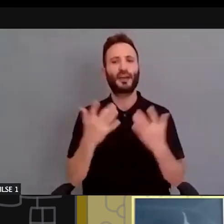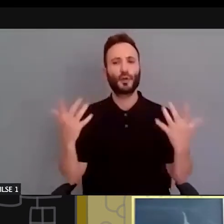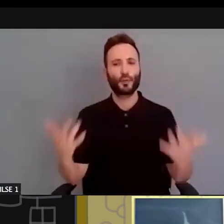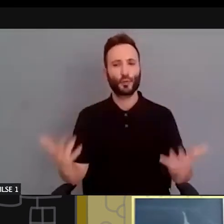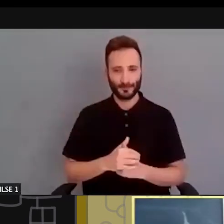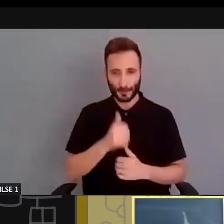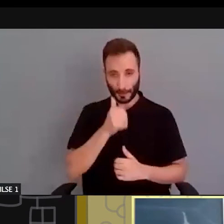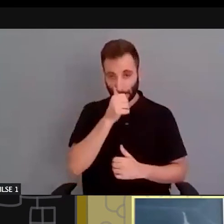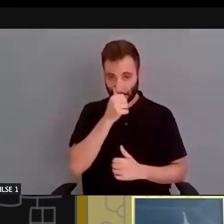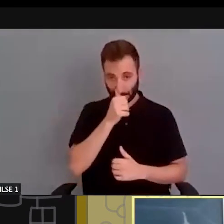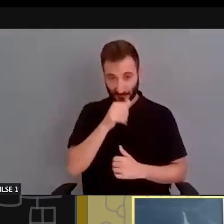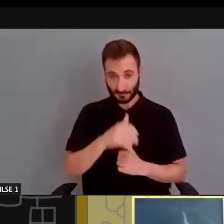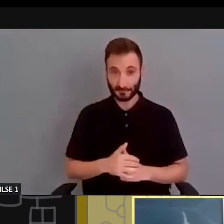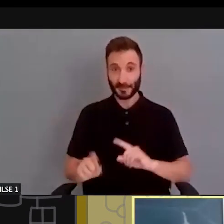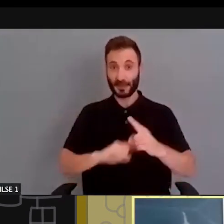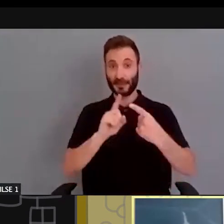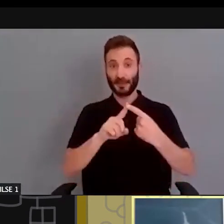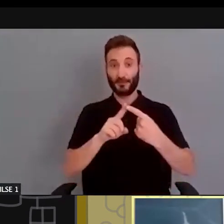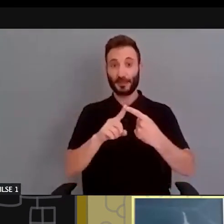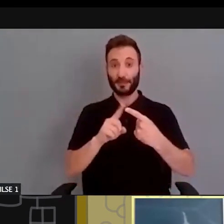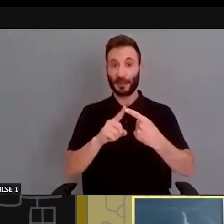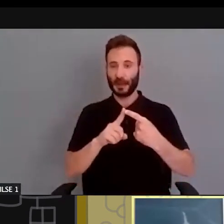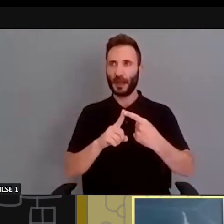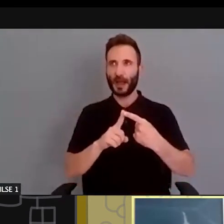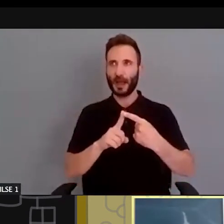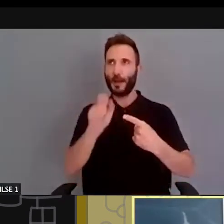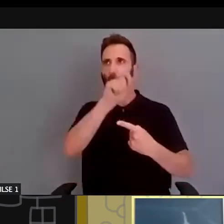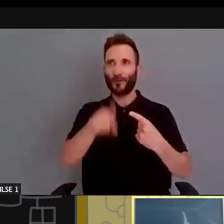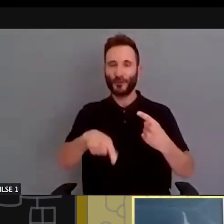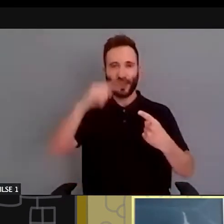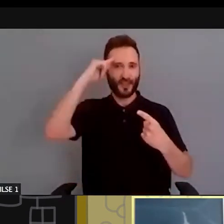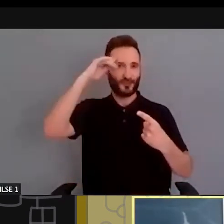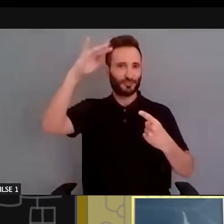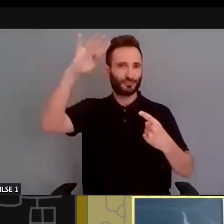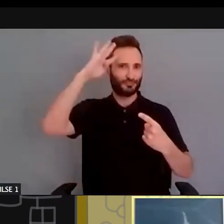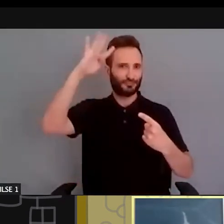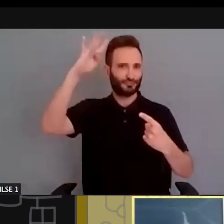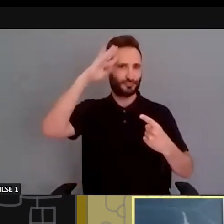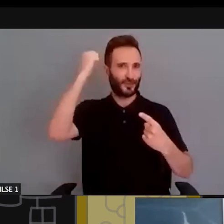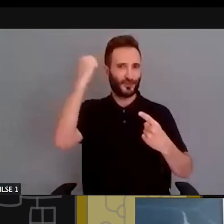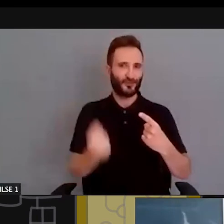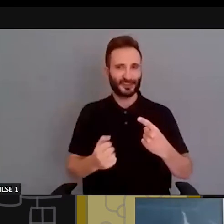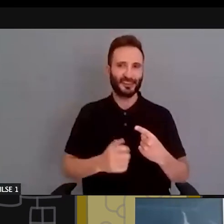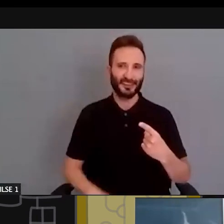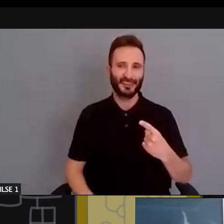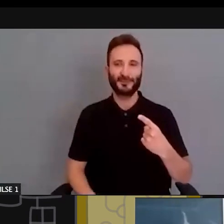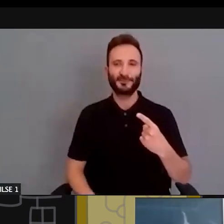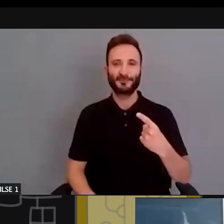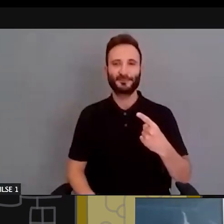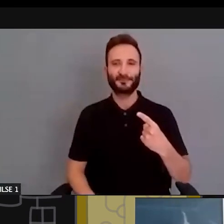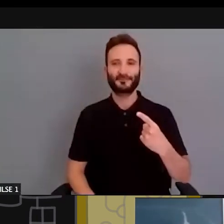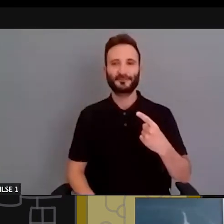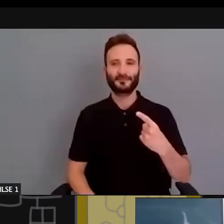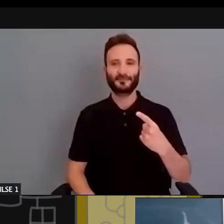la primera es muy filosófica. ¿Qué está pasando? Se oía ahí como una